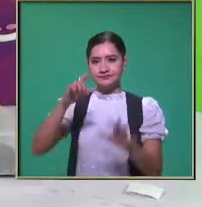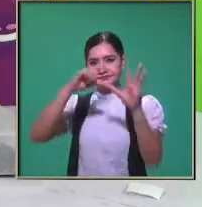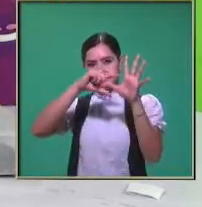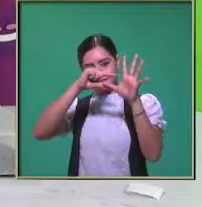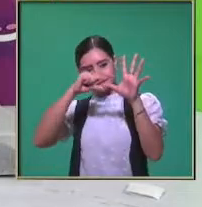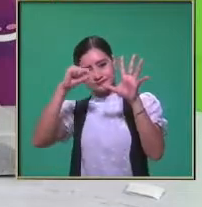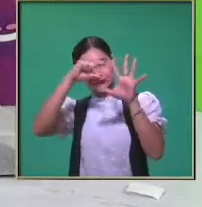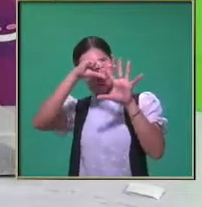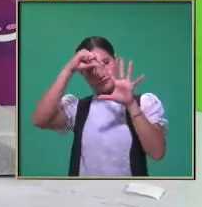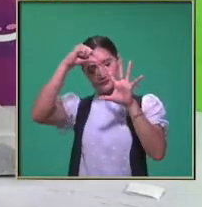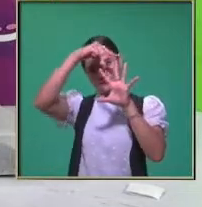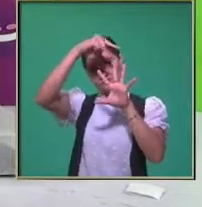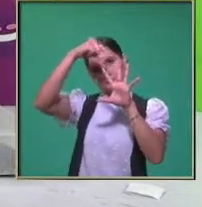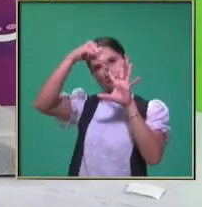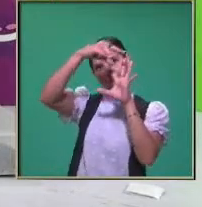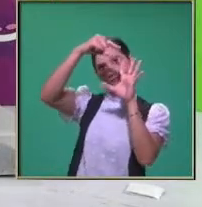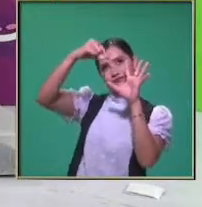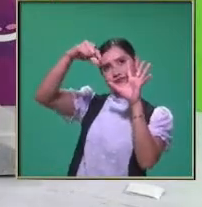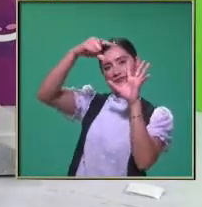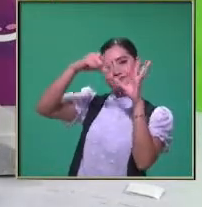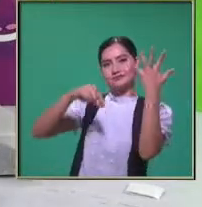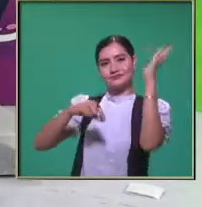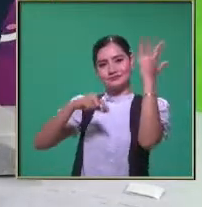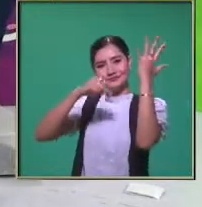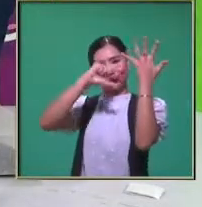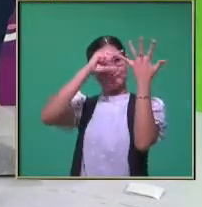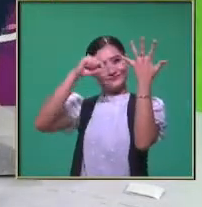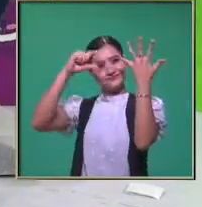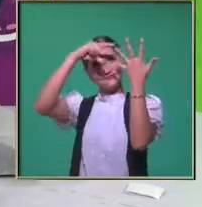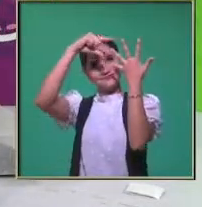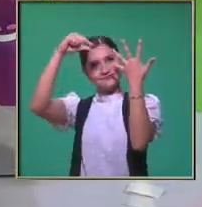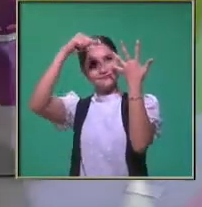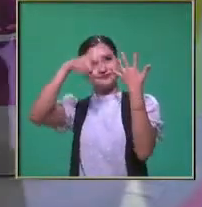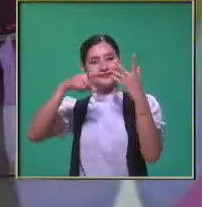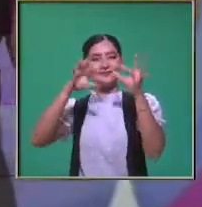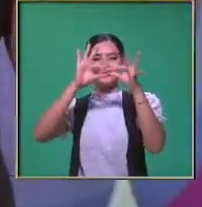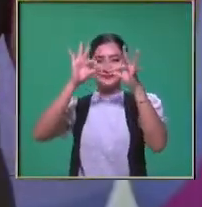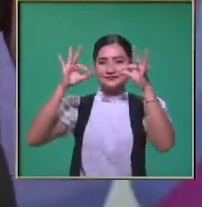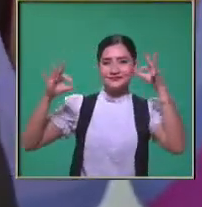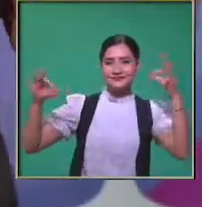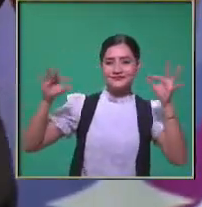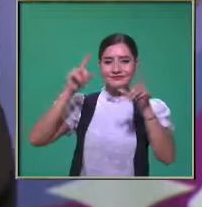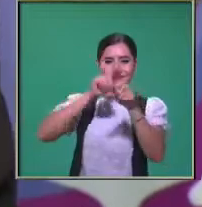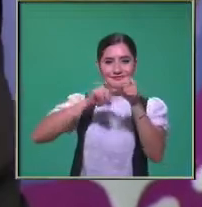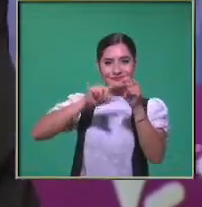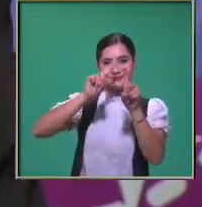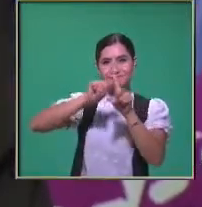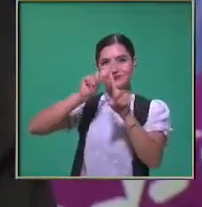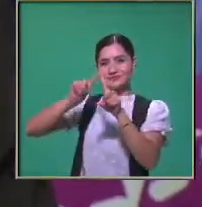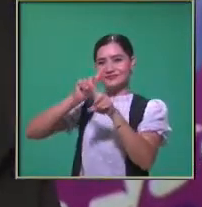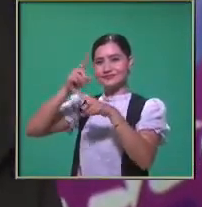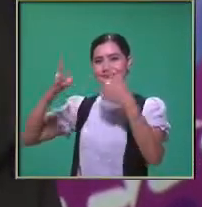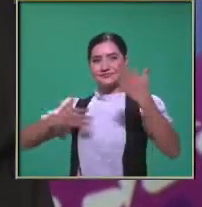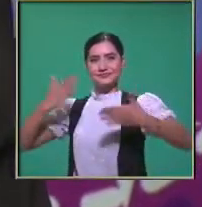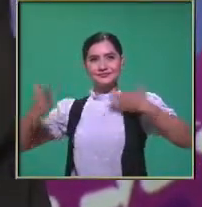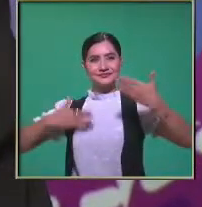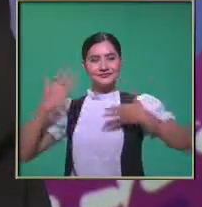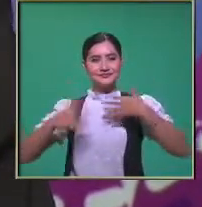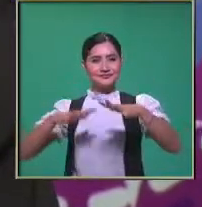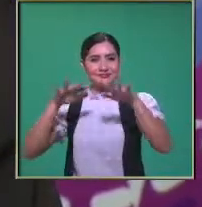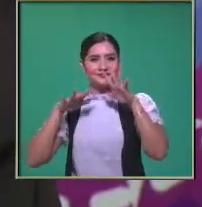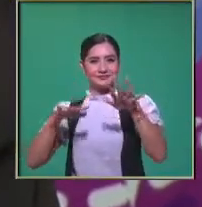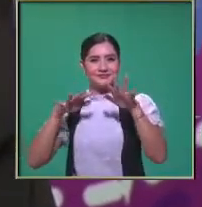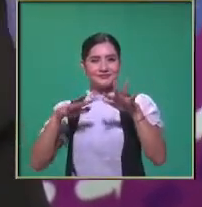algo especial, Clau. Estas ramitas tienen unos listones súper divertidos. Mira, por aquí